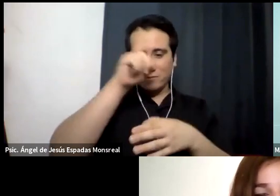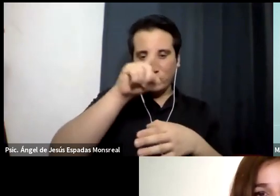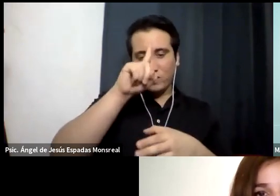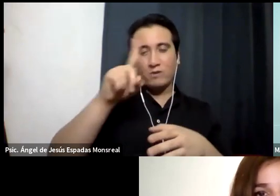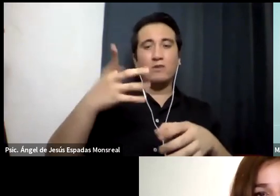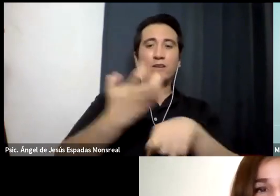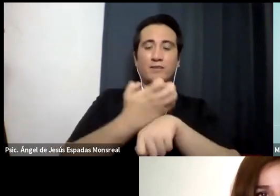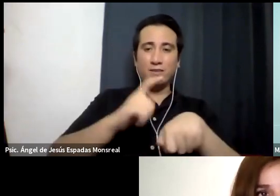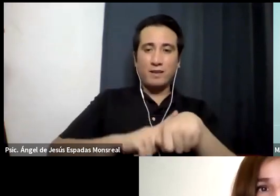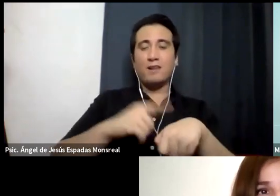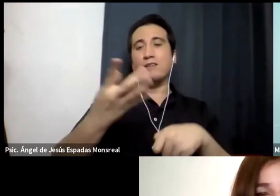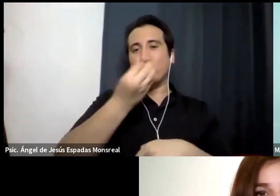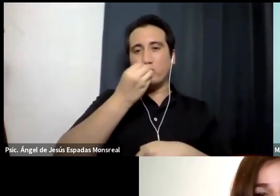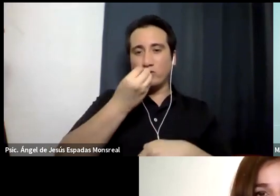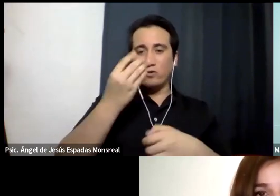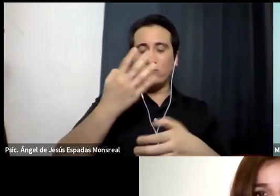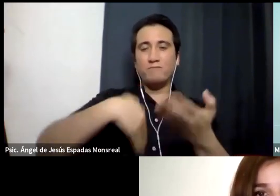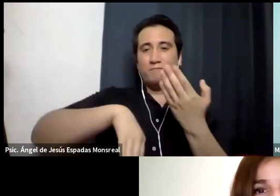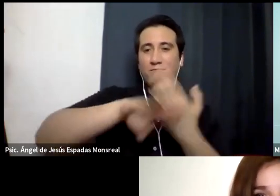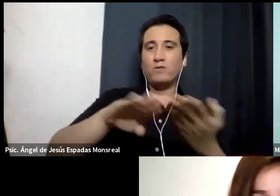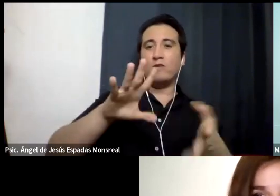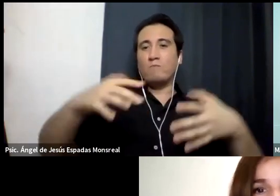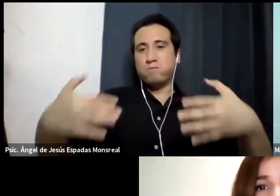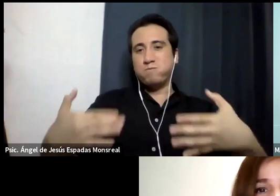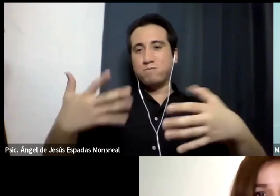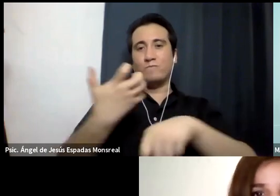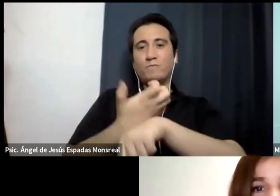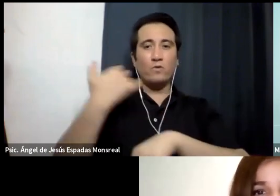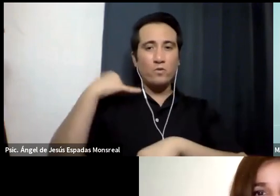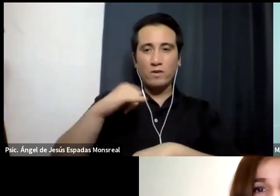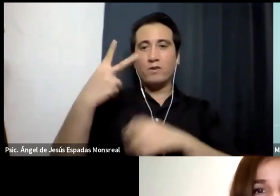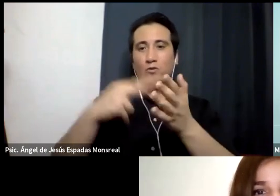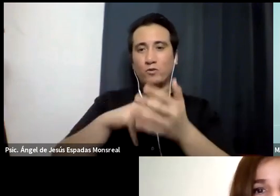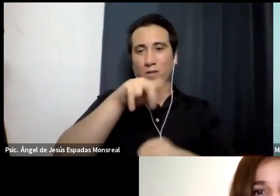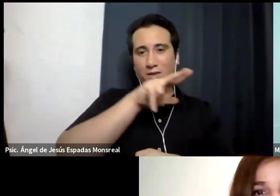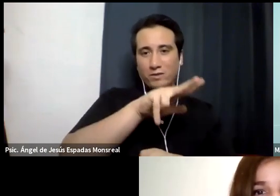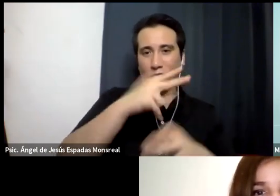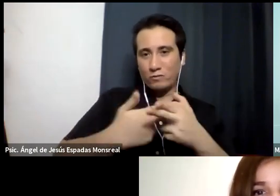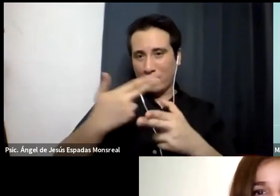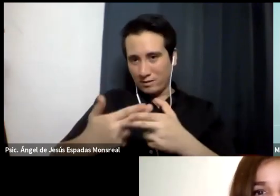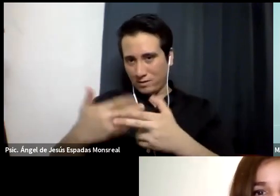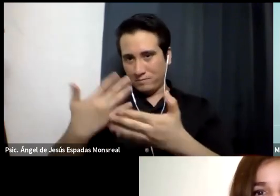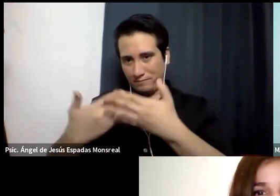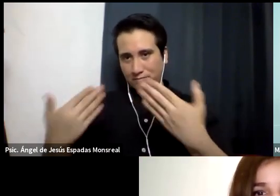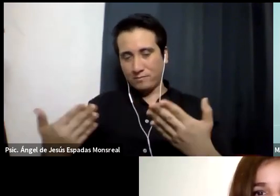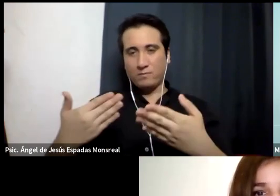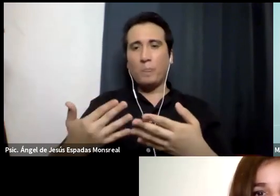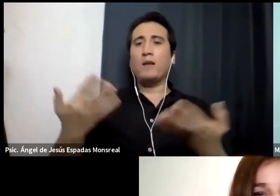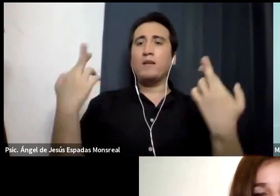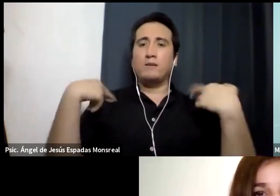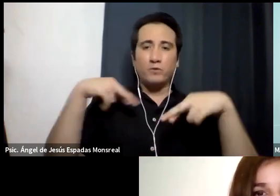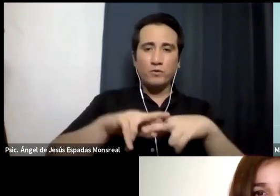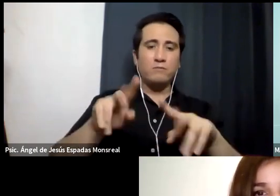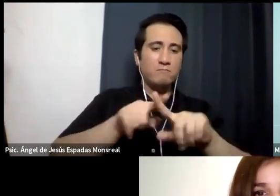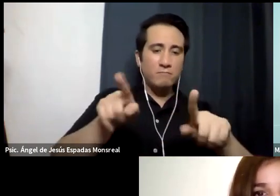Nutrición y Combate a la Obesidad del Estado de Yucatán de 2018 a la fecha, y ha sido docente de diferentes